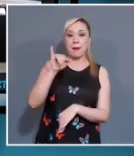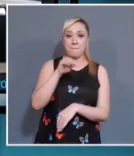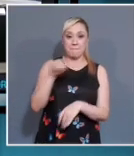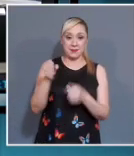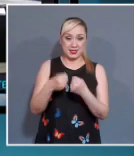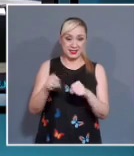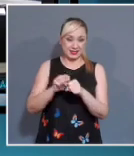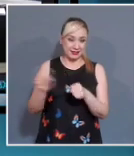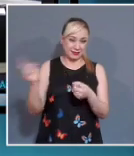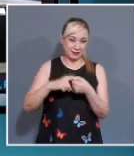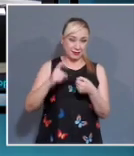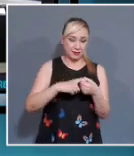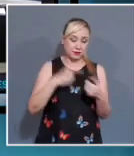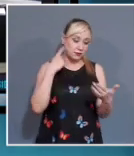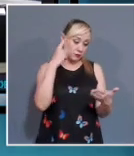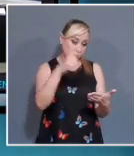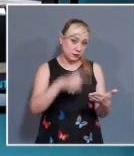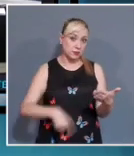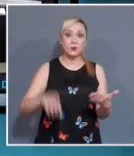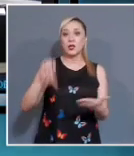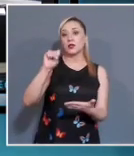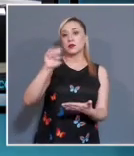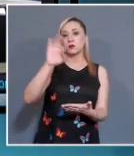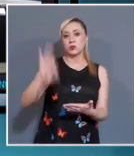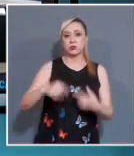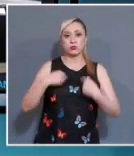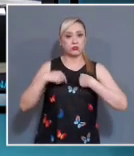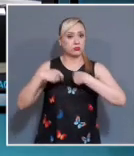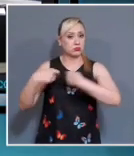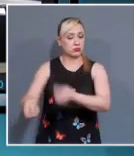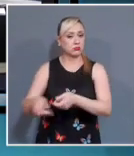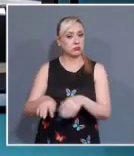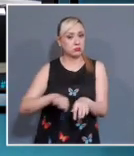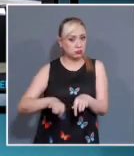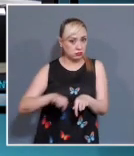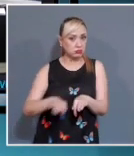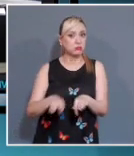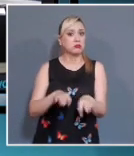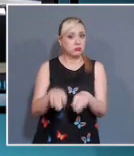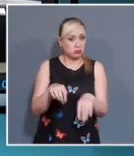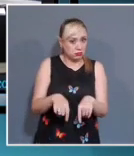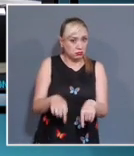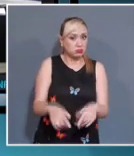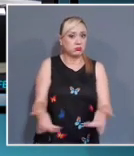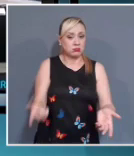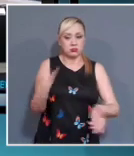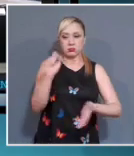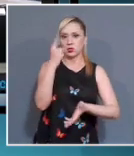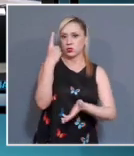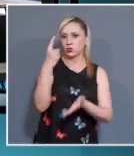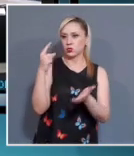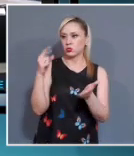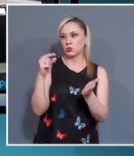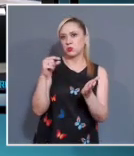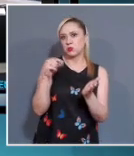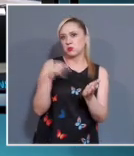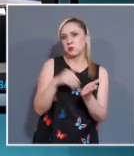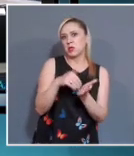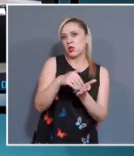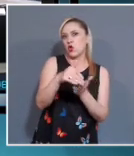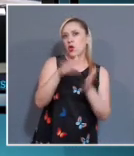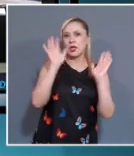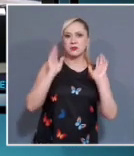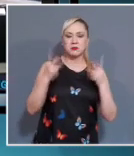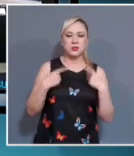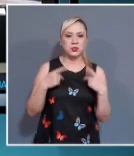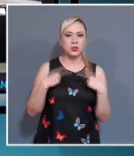más del 60% de esos 21 y pico millones de empleos, y la representación